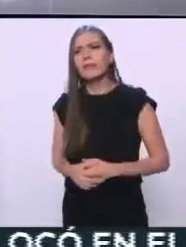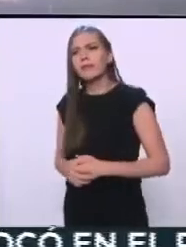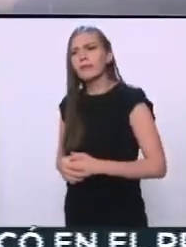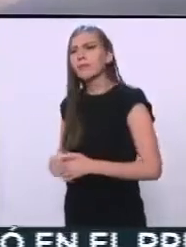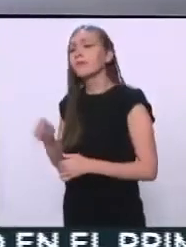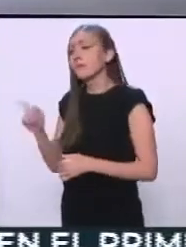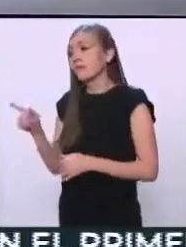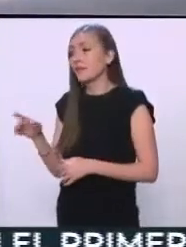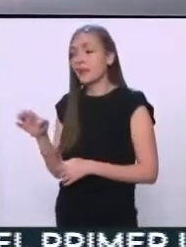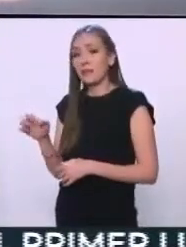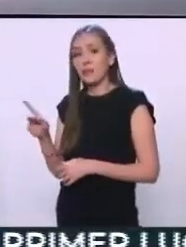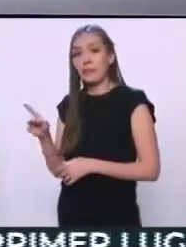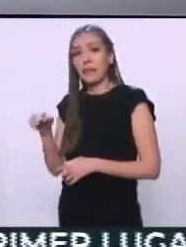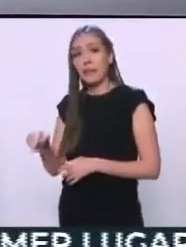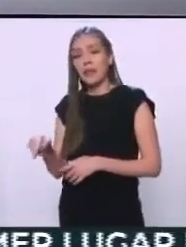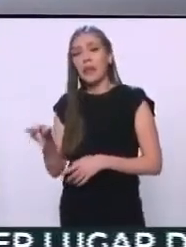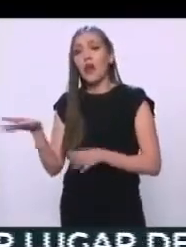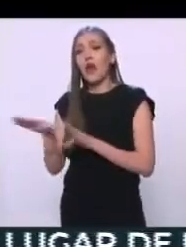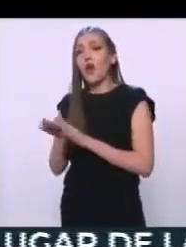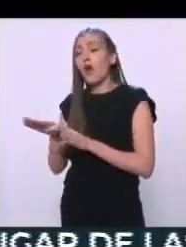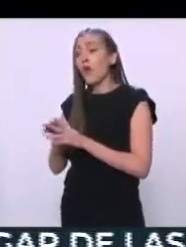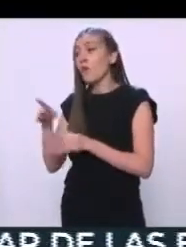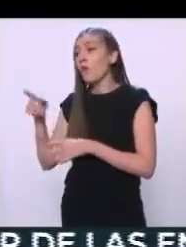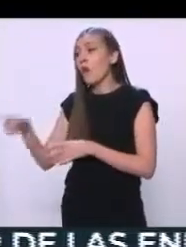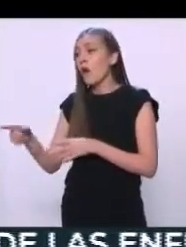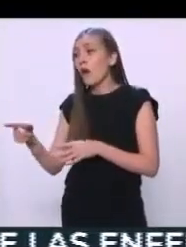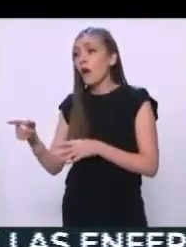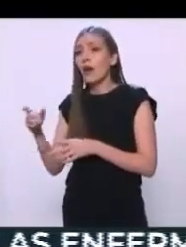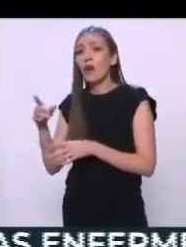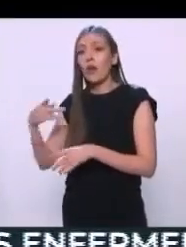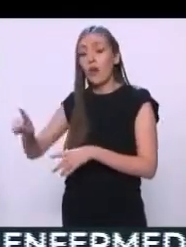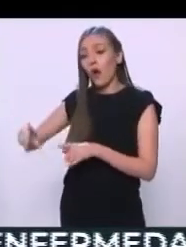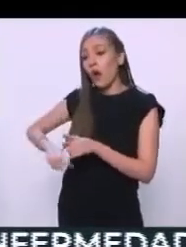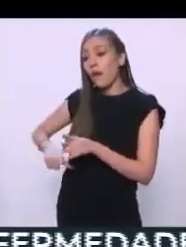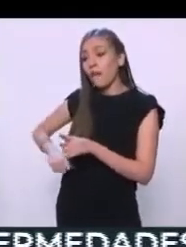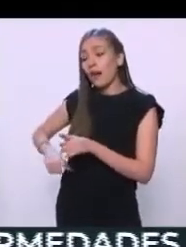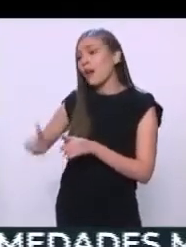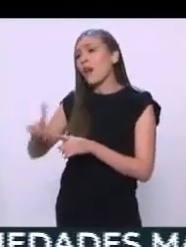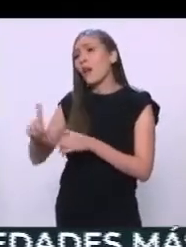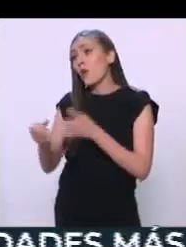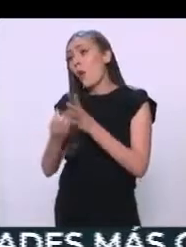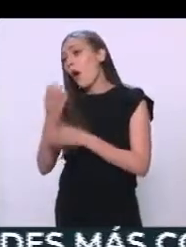parece que fuera una novedad de su administración, sino un continuo que venía desde